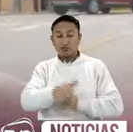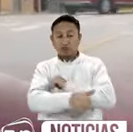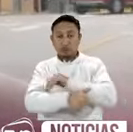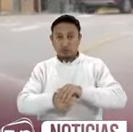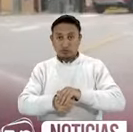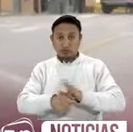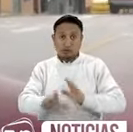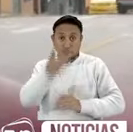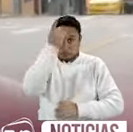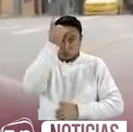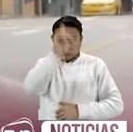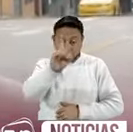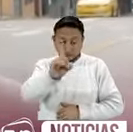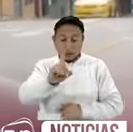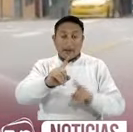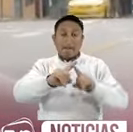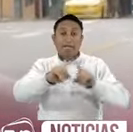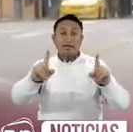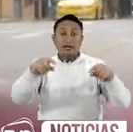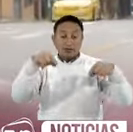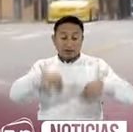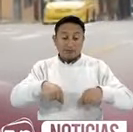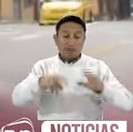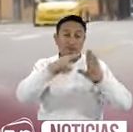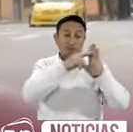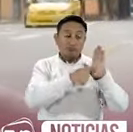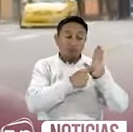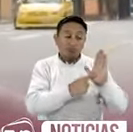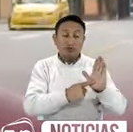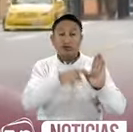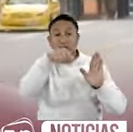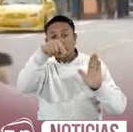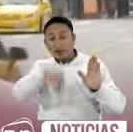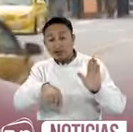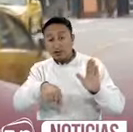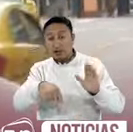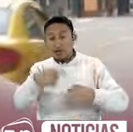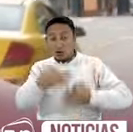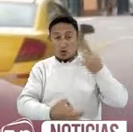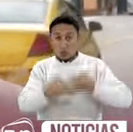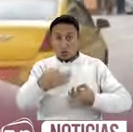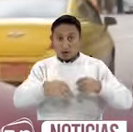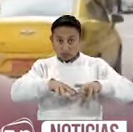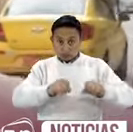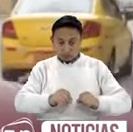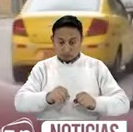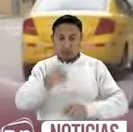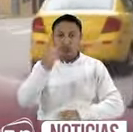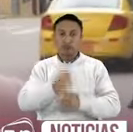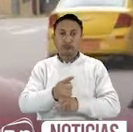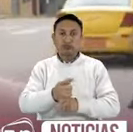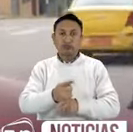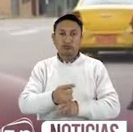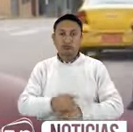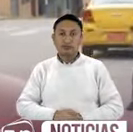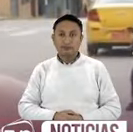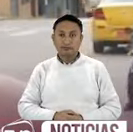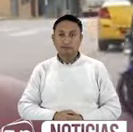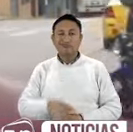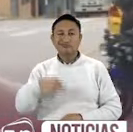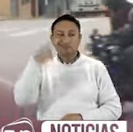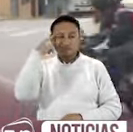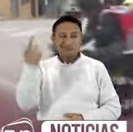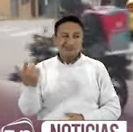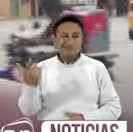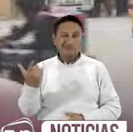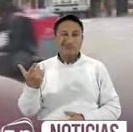quien usted quiera. Pero hay una prohibición expresa que no se lo puede dar cuando estamos hablando de delincuencia común. Y siempre ha habido un poco la interpretación de qué se